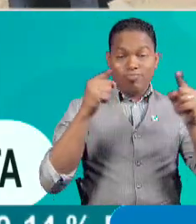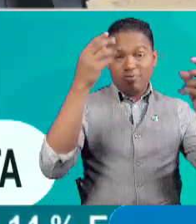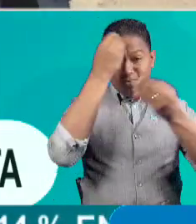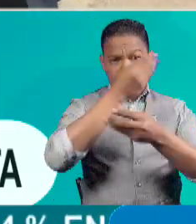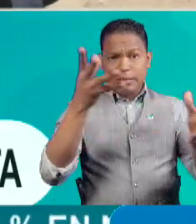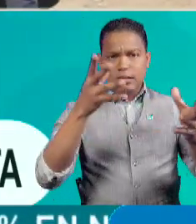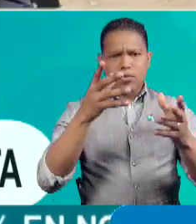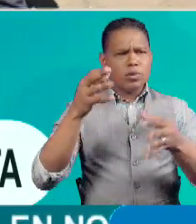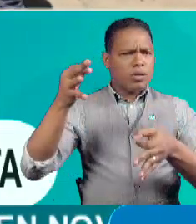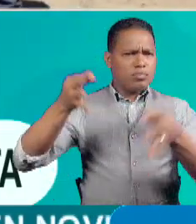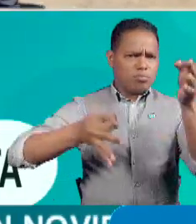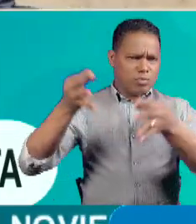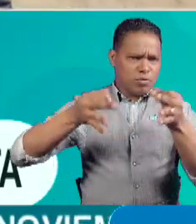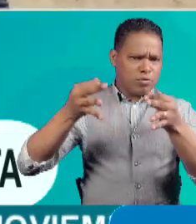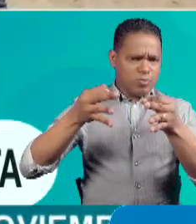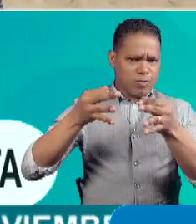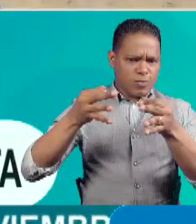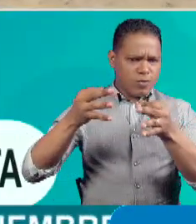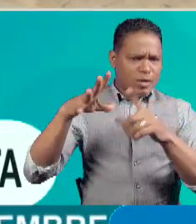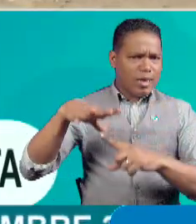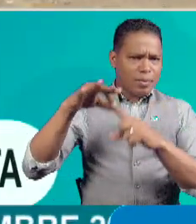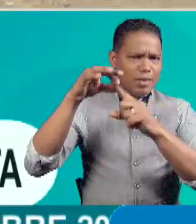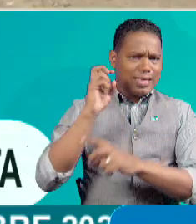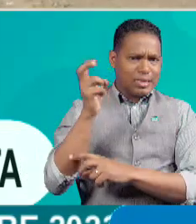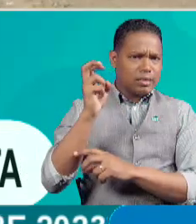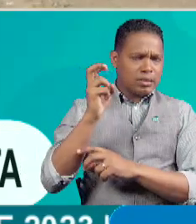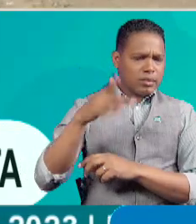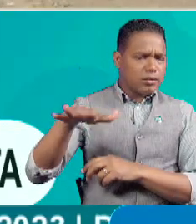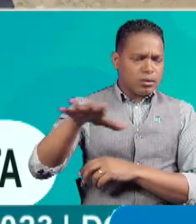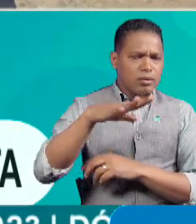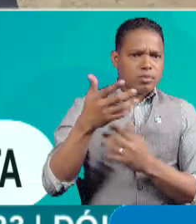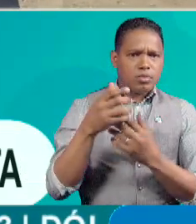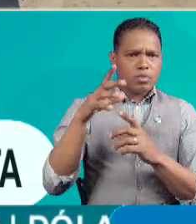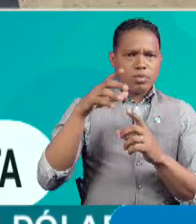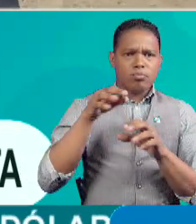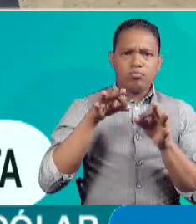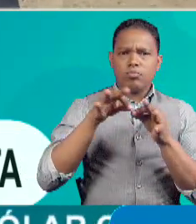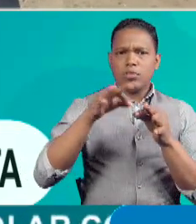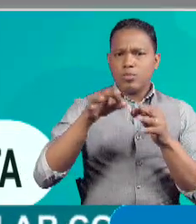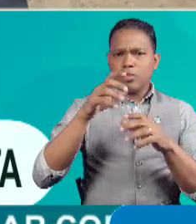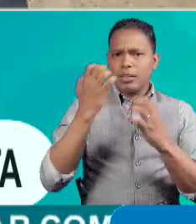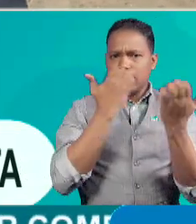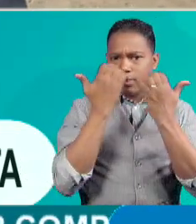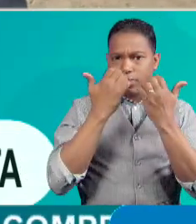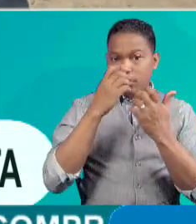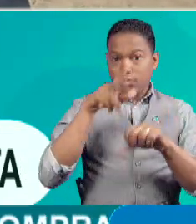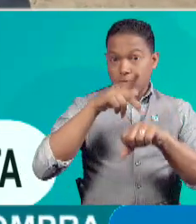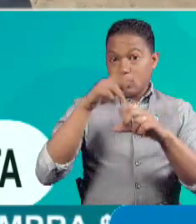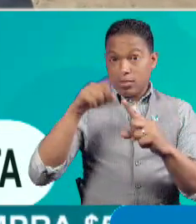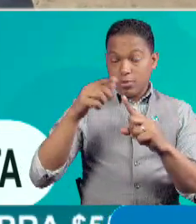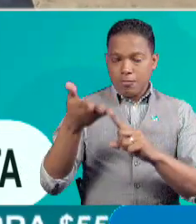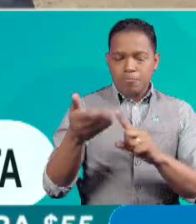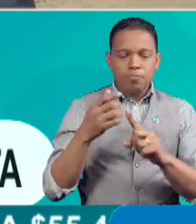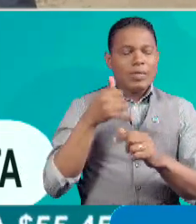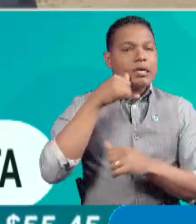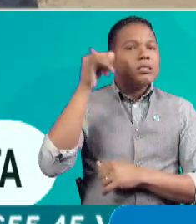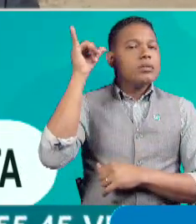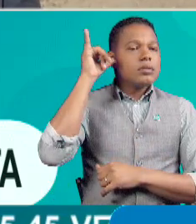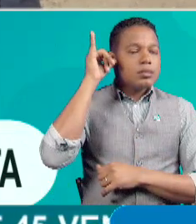tribunal del juzgado especial de tránsito del municipio de Haina, en la provincia de Sobal, dictara ayer